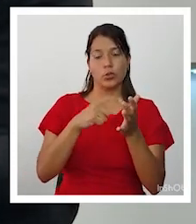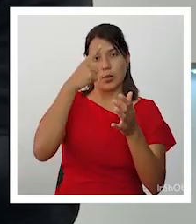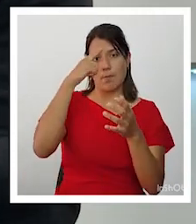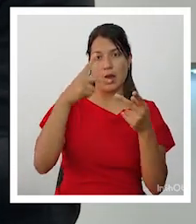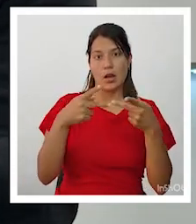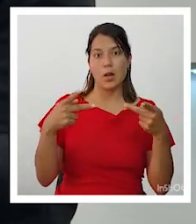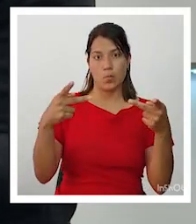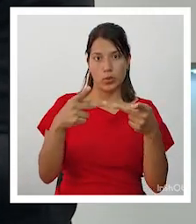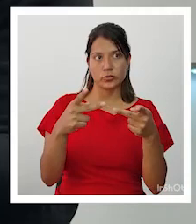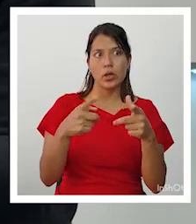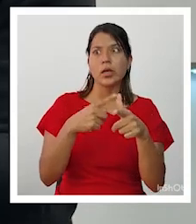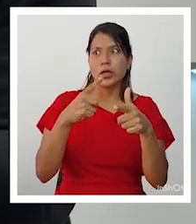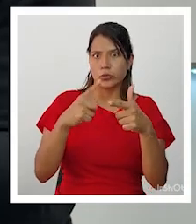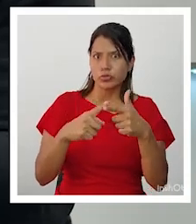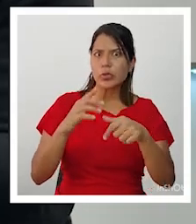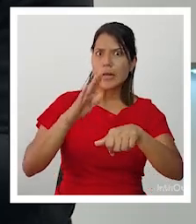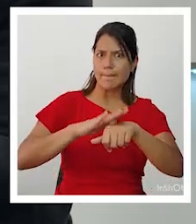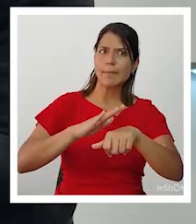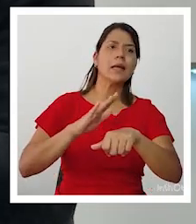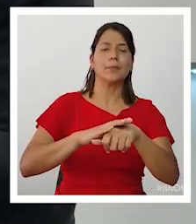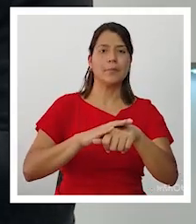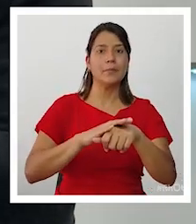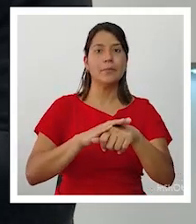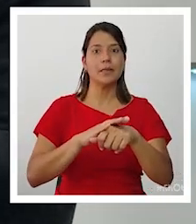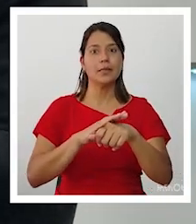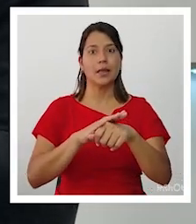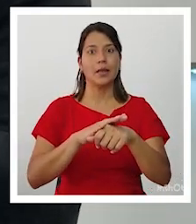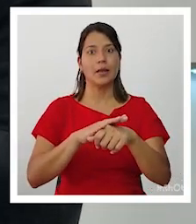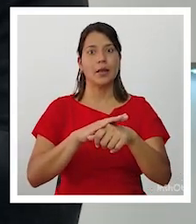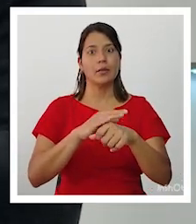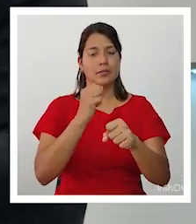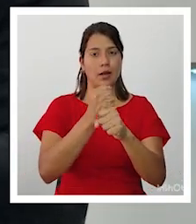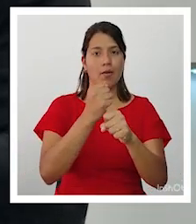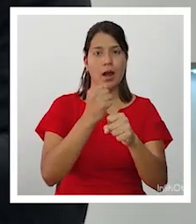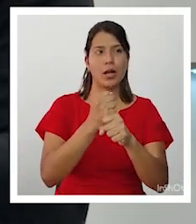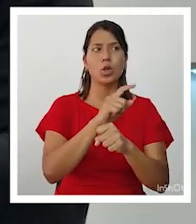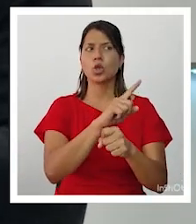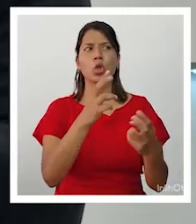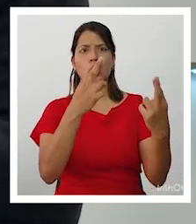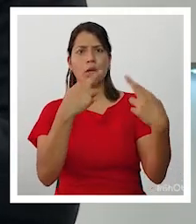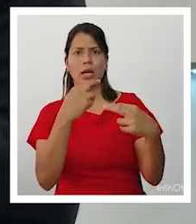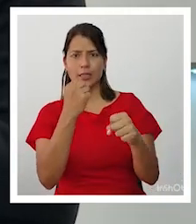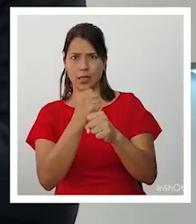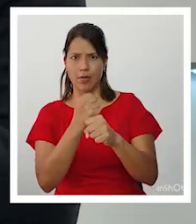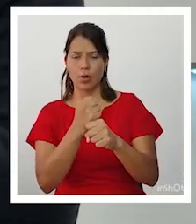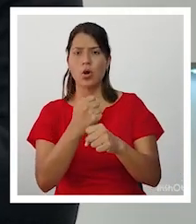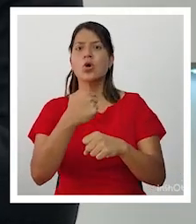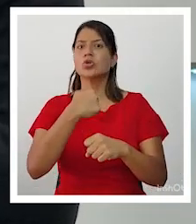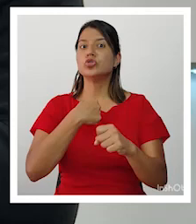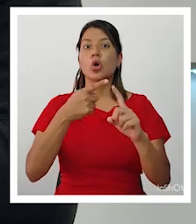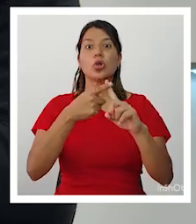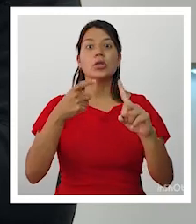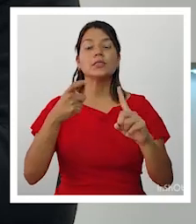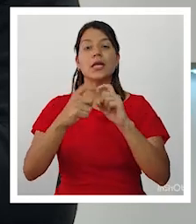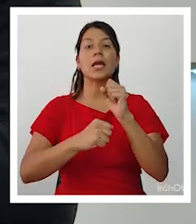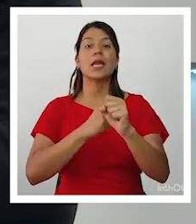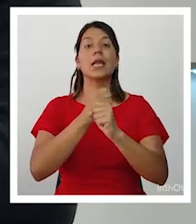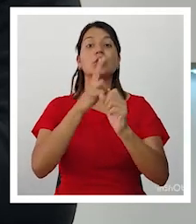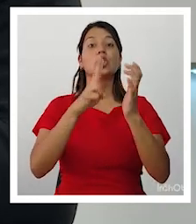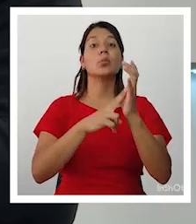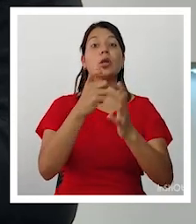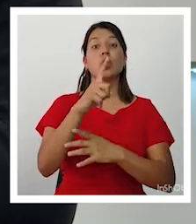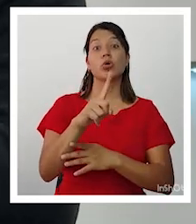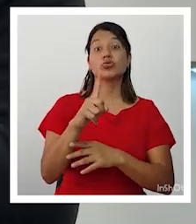que sea tomada en cuenta y que sea parte de la fuerza laboral, no que se lo regalen. Yo desde el 2011 hasta la fecha estoy